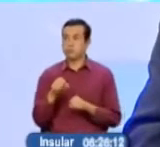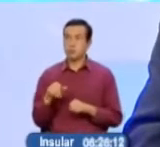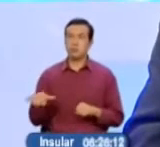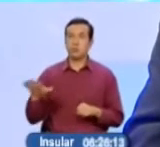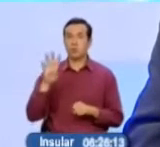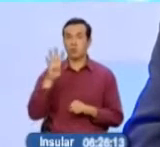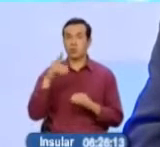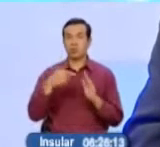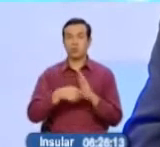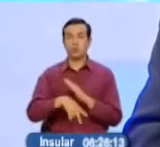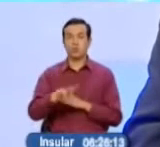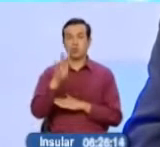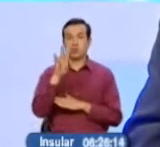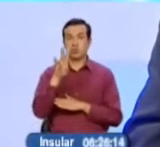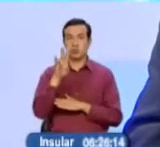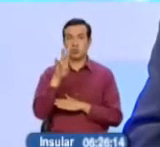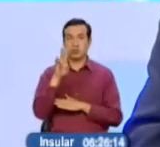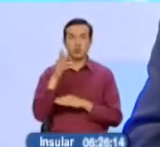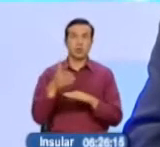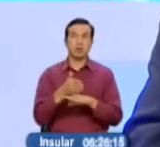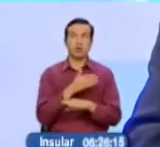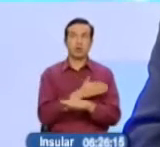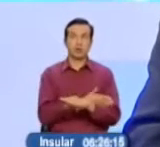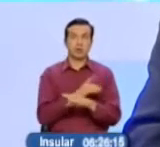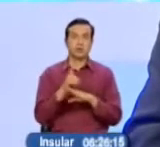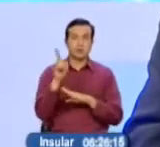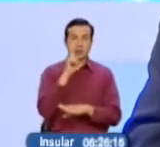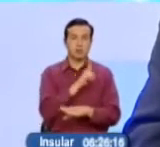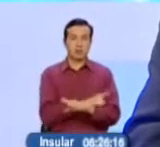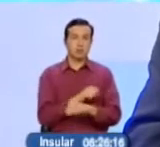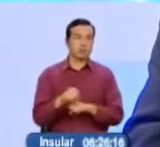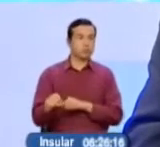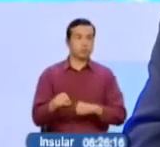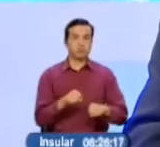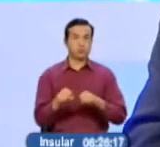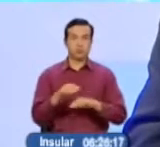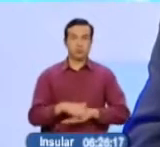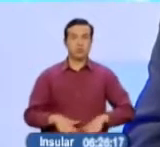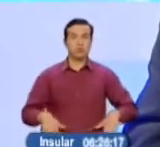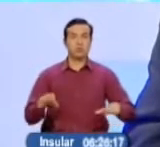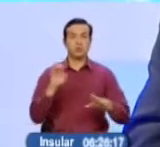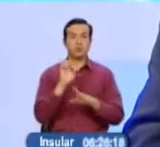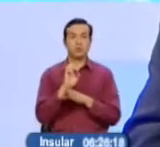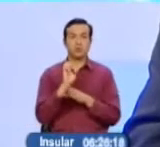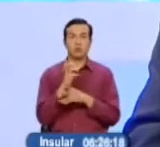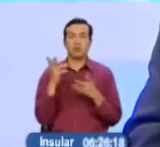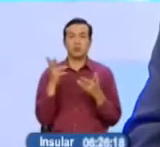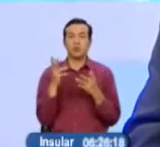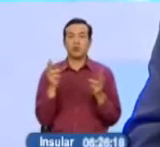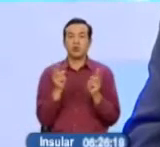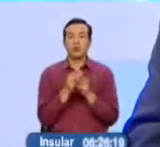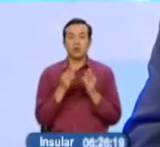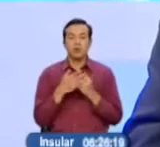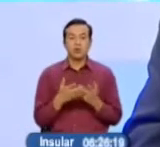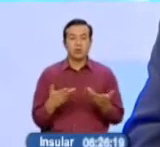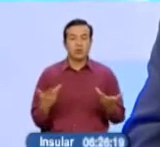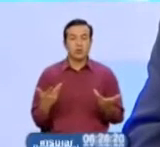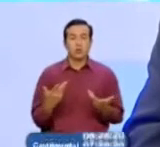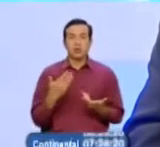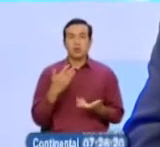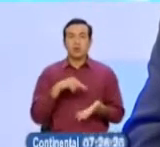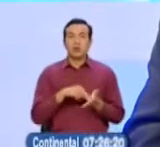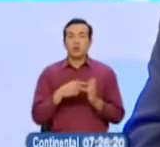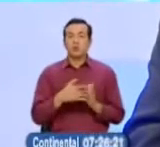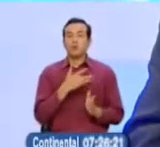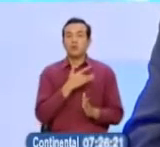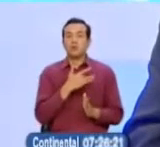de 4.7 como el que tuvimos la semana pasada en todo el país, ¿no? Cuando un evento como estos en realidad fue